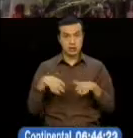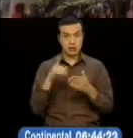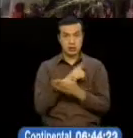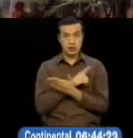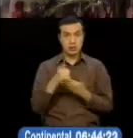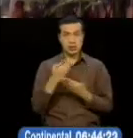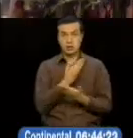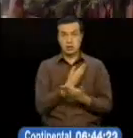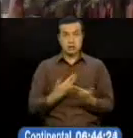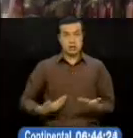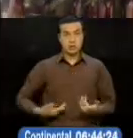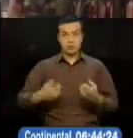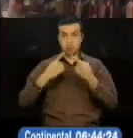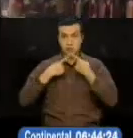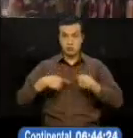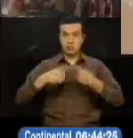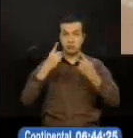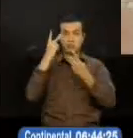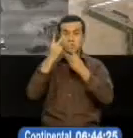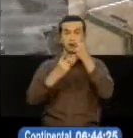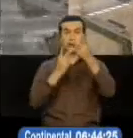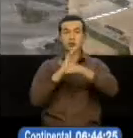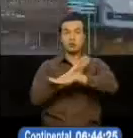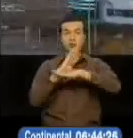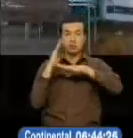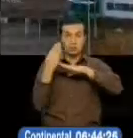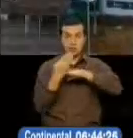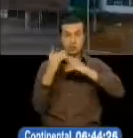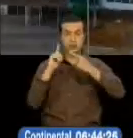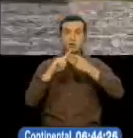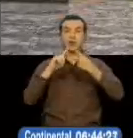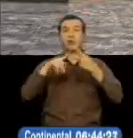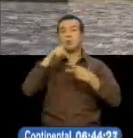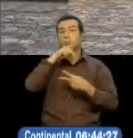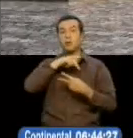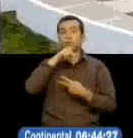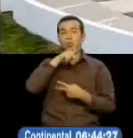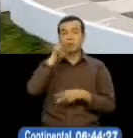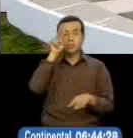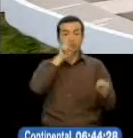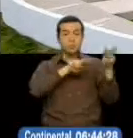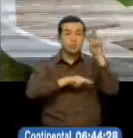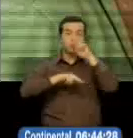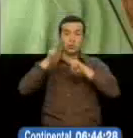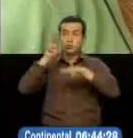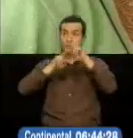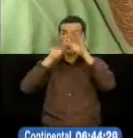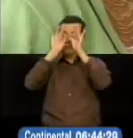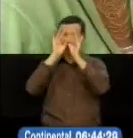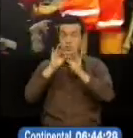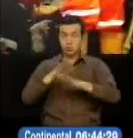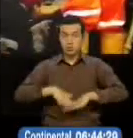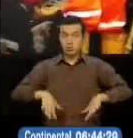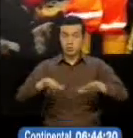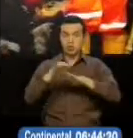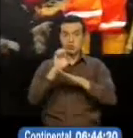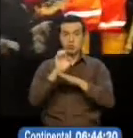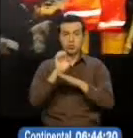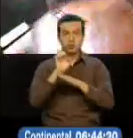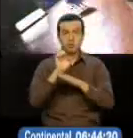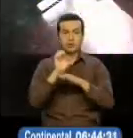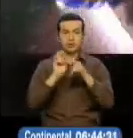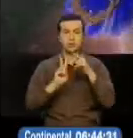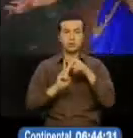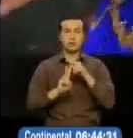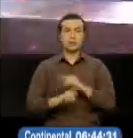el primer mandatario anunció que visitará Bahía de Caracas, así como Puerto Viejo, para constatar el avance de la reconstrucción. César García,